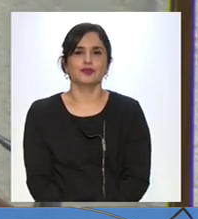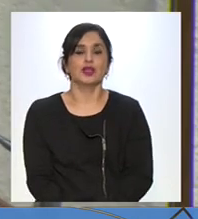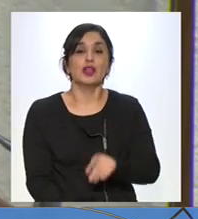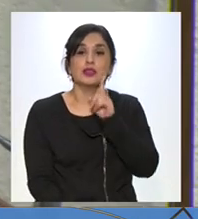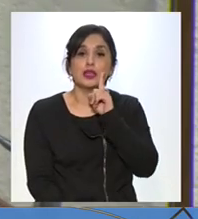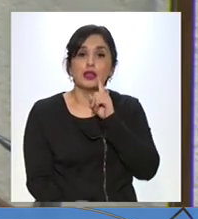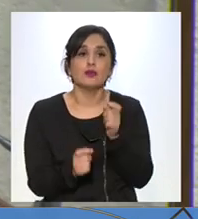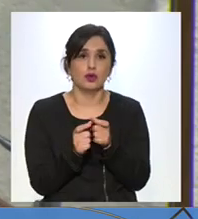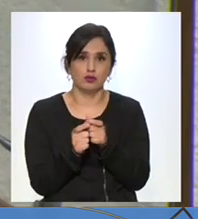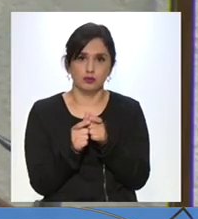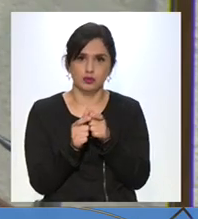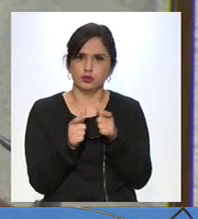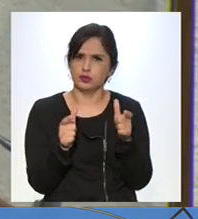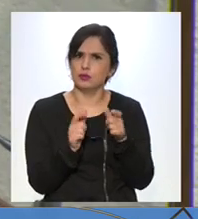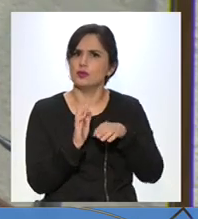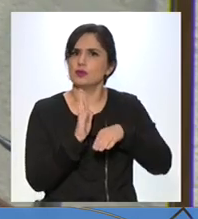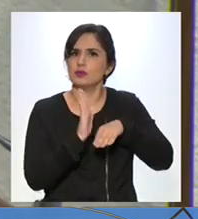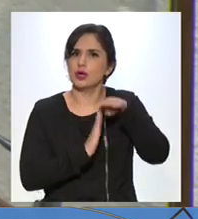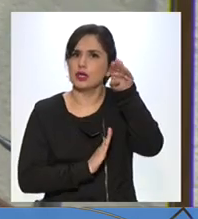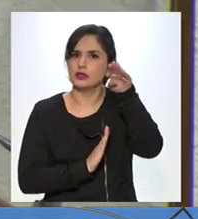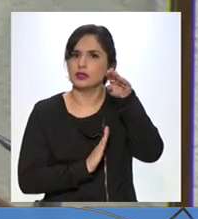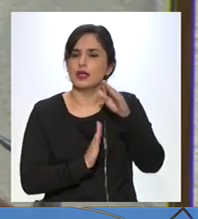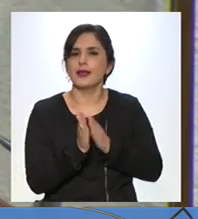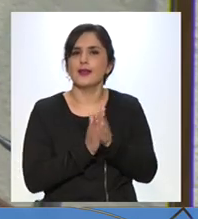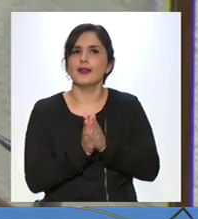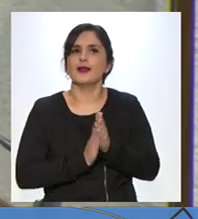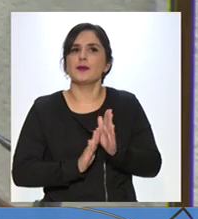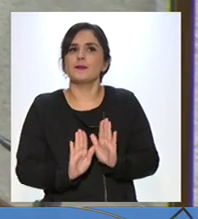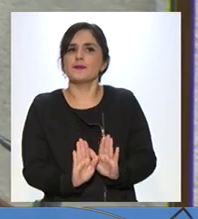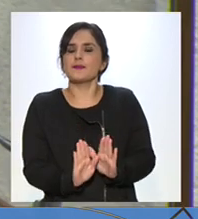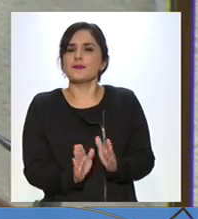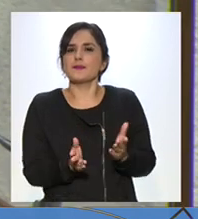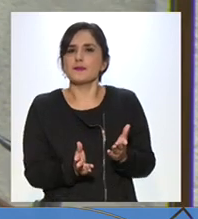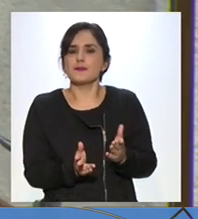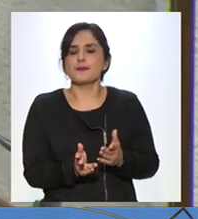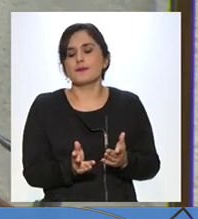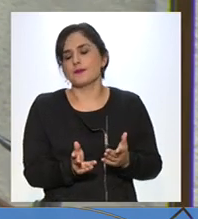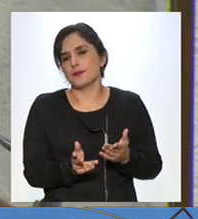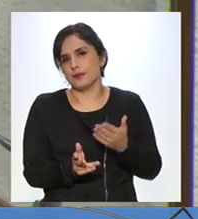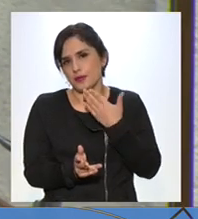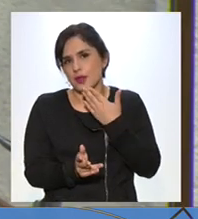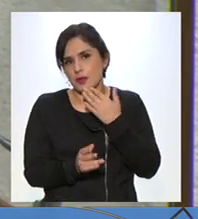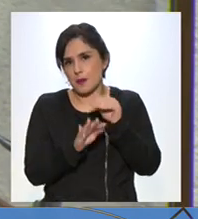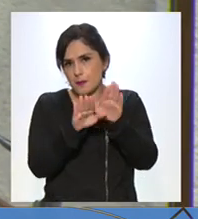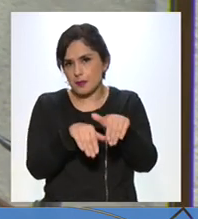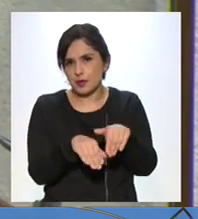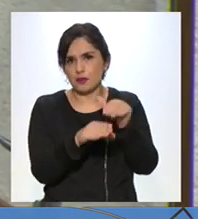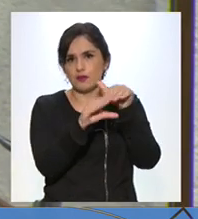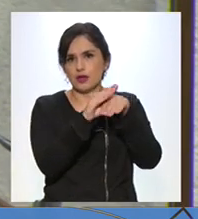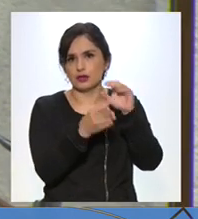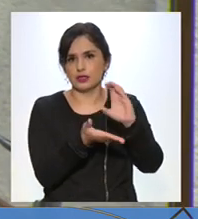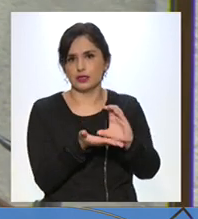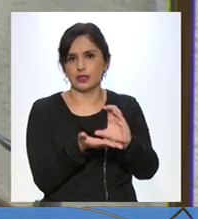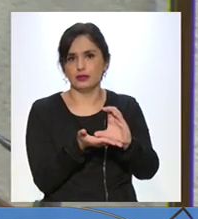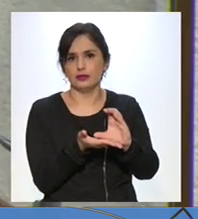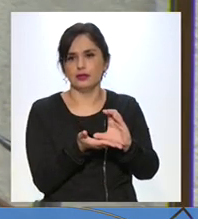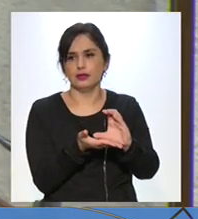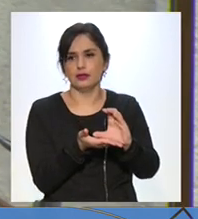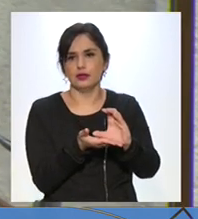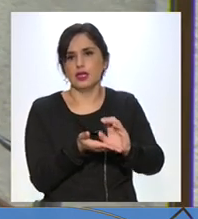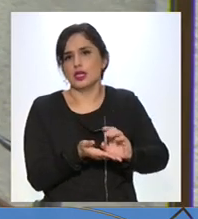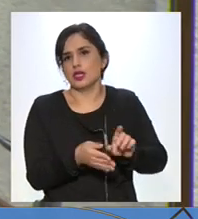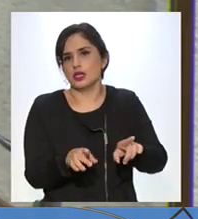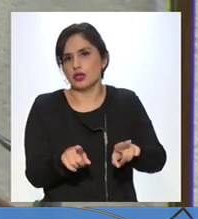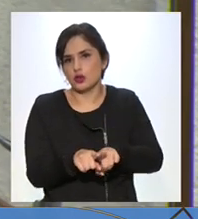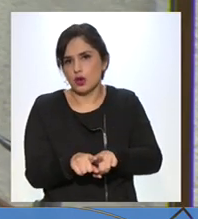un crecimiento que está por sobre las expectativas, incluso las del propio Banco Central, ciertamente esto se